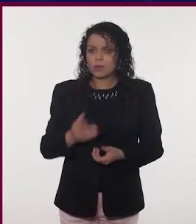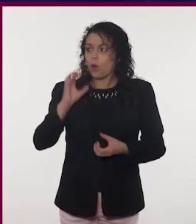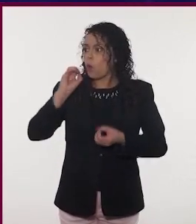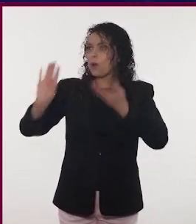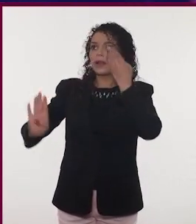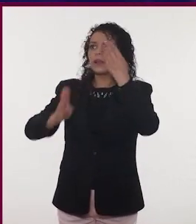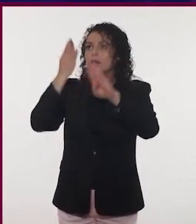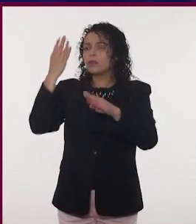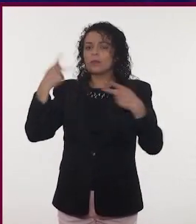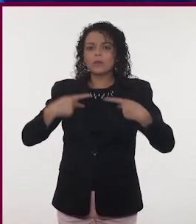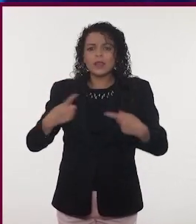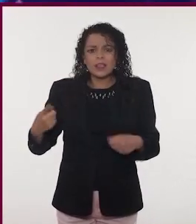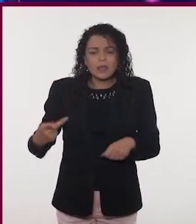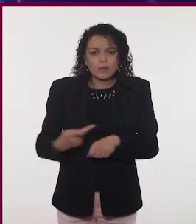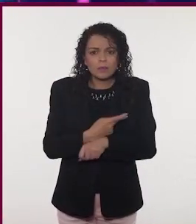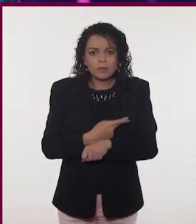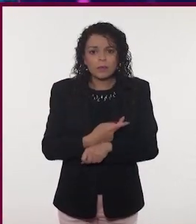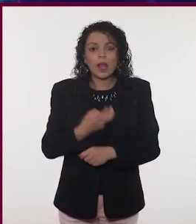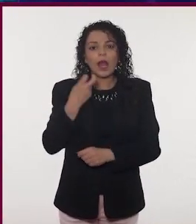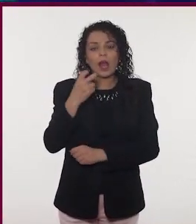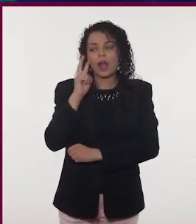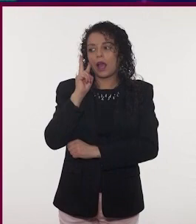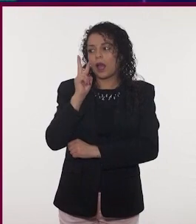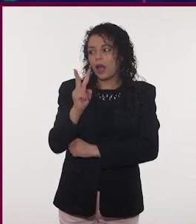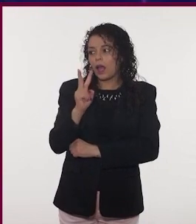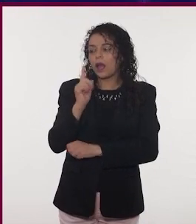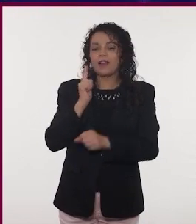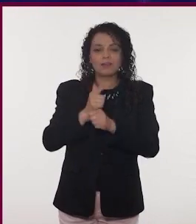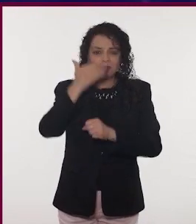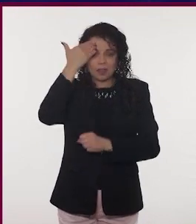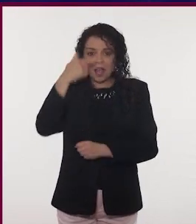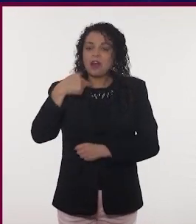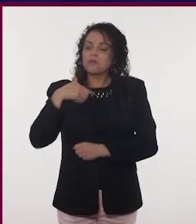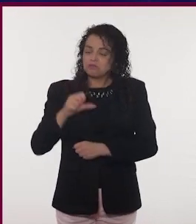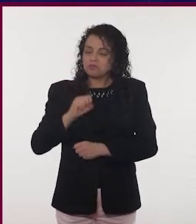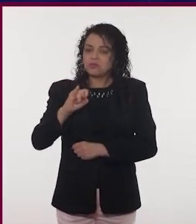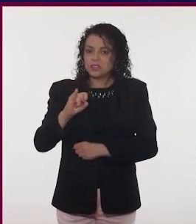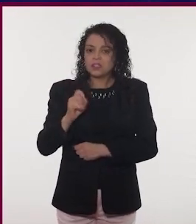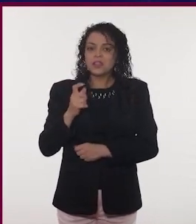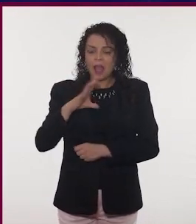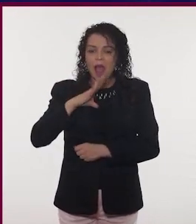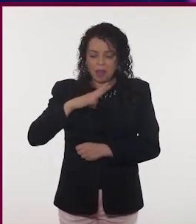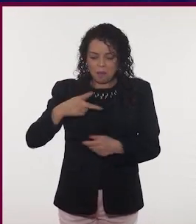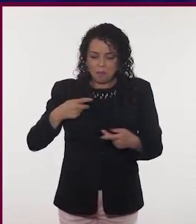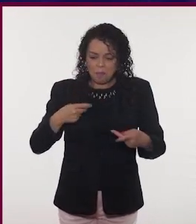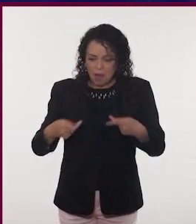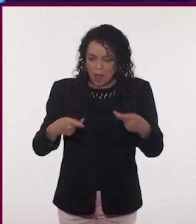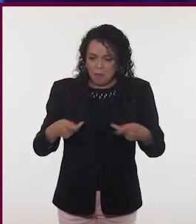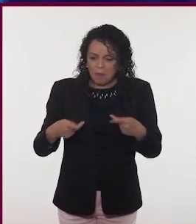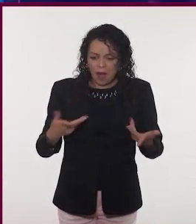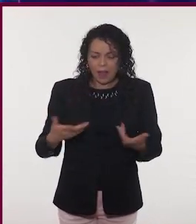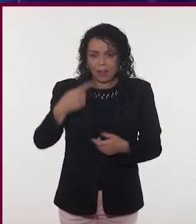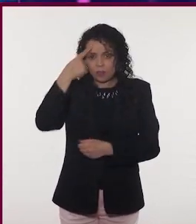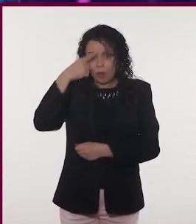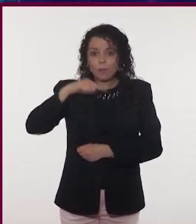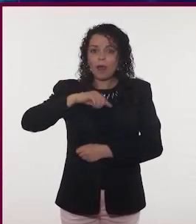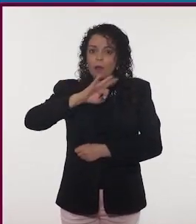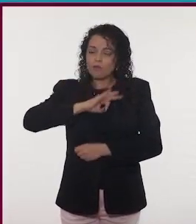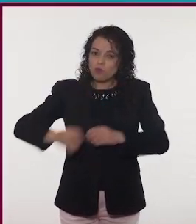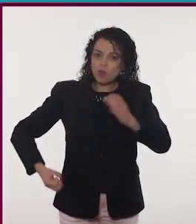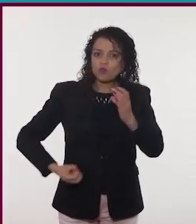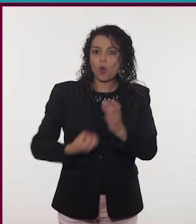Y ver las posibilidades y saber que estoy preparado, para dar, para crear, para inventar.